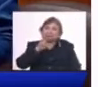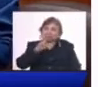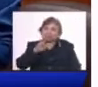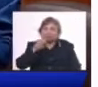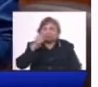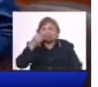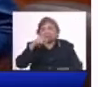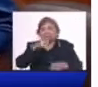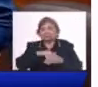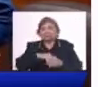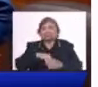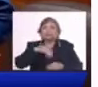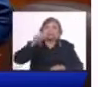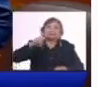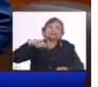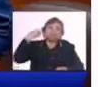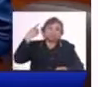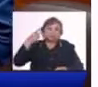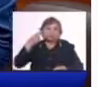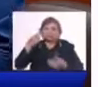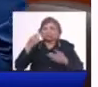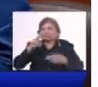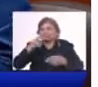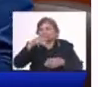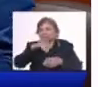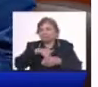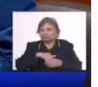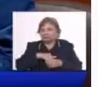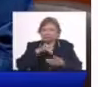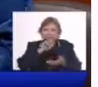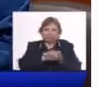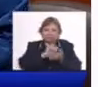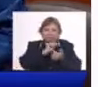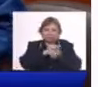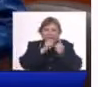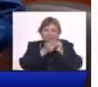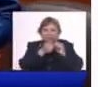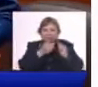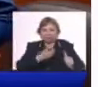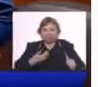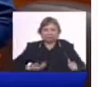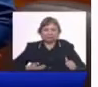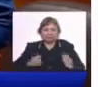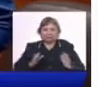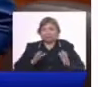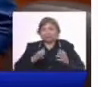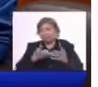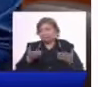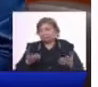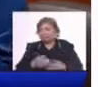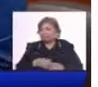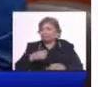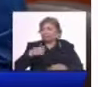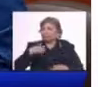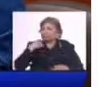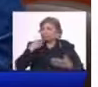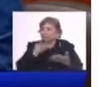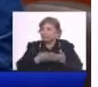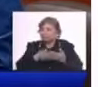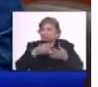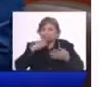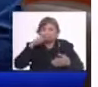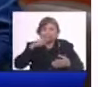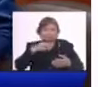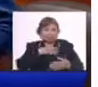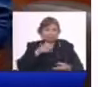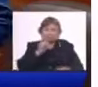primera vuelta, y el otro año poder tener la segunda vuelta y el cambio de gobierno, el cambio de Congreso. Yo creo que esto es, pues,